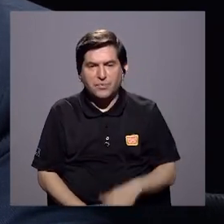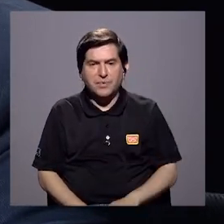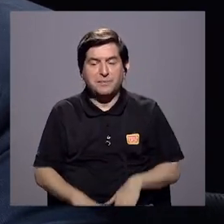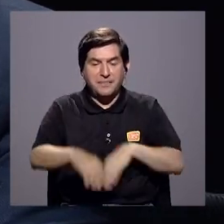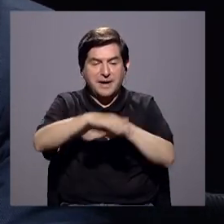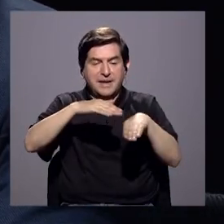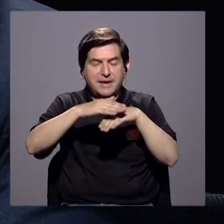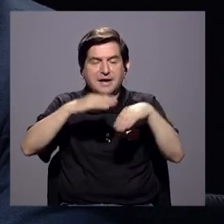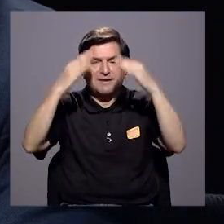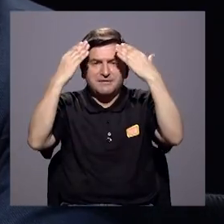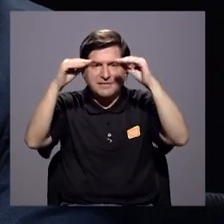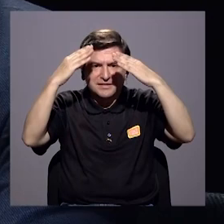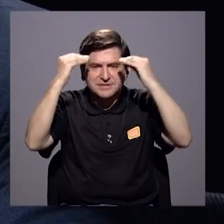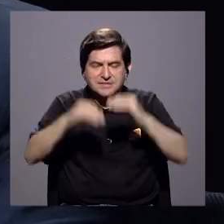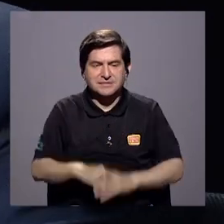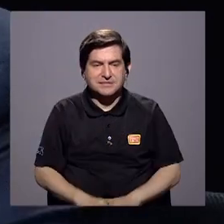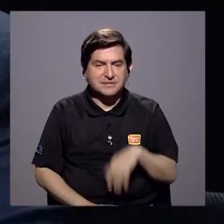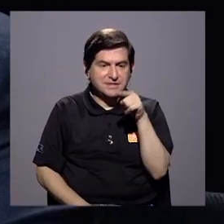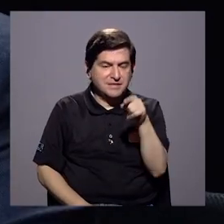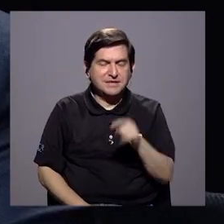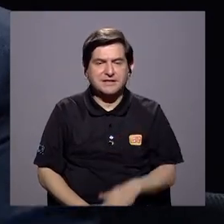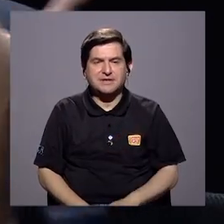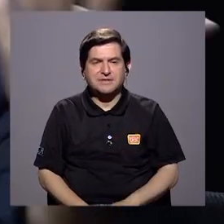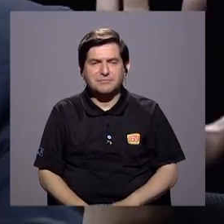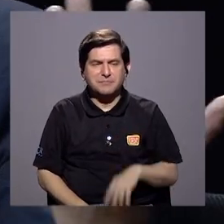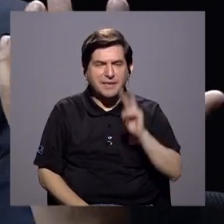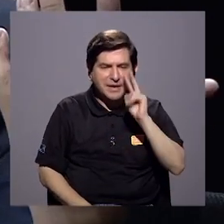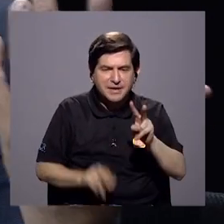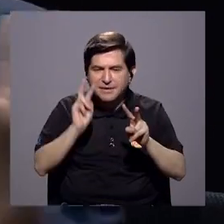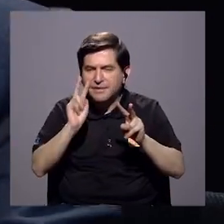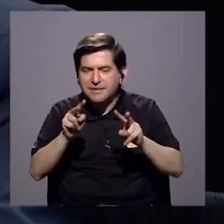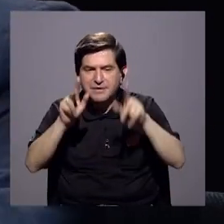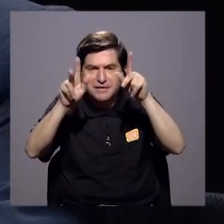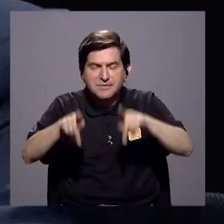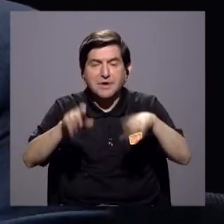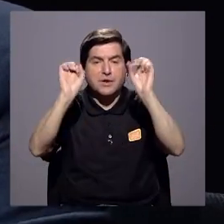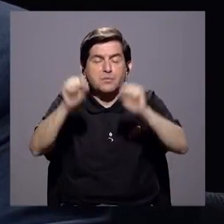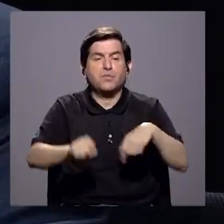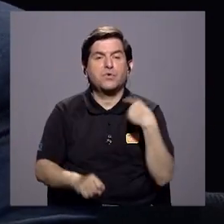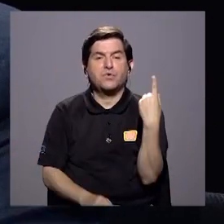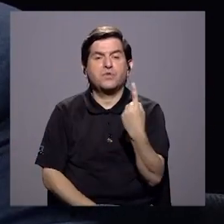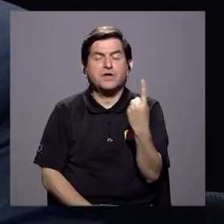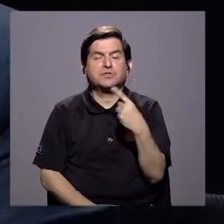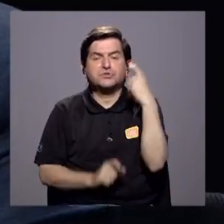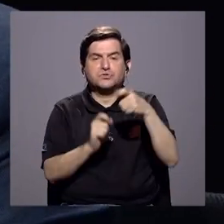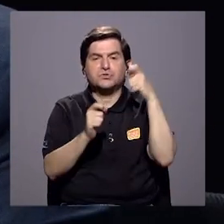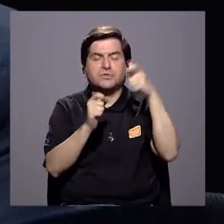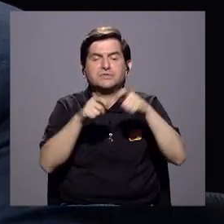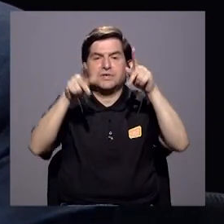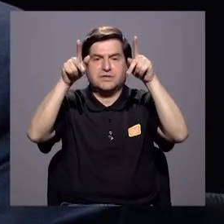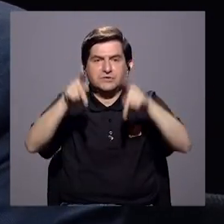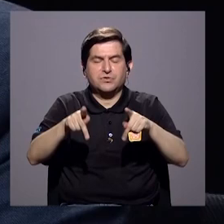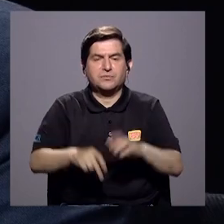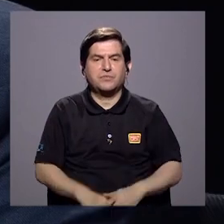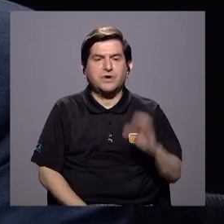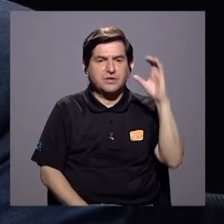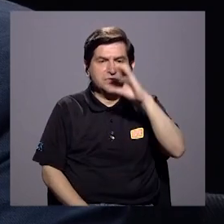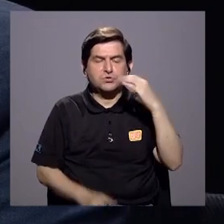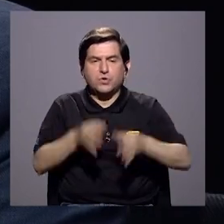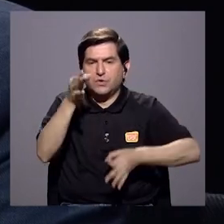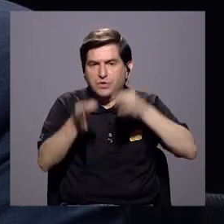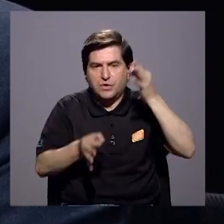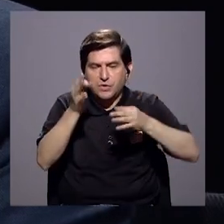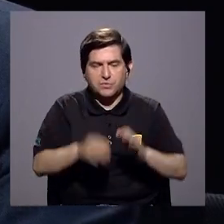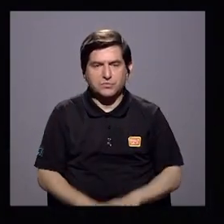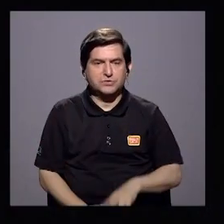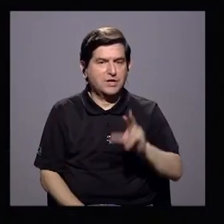base de datos que alimente estas cámaras para reconocer a las personas podría ser únicamente estrictamente de personas que están siendo buscadas